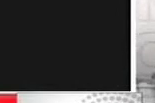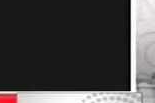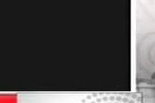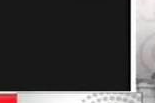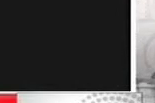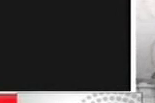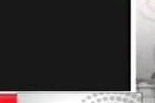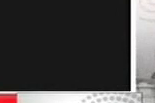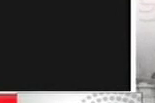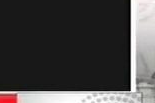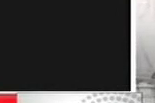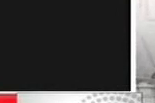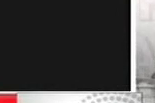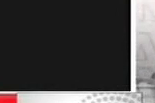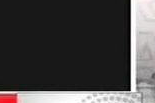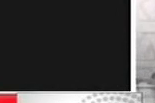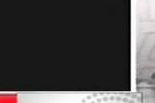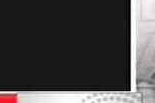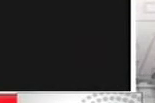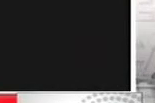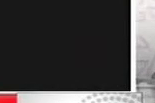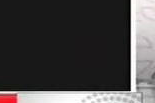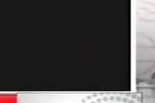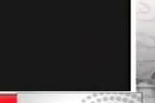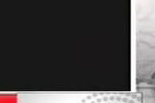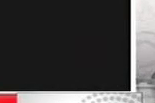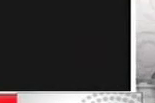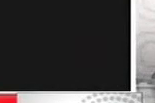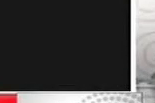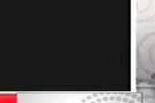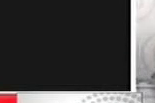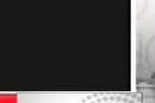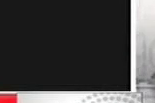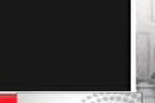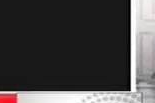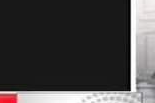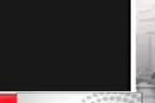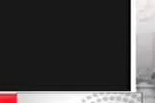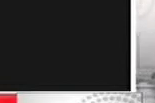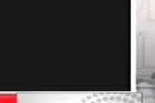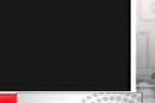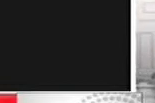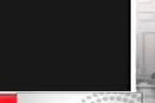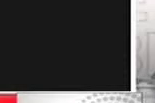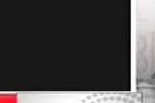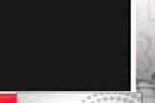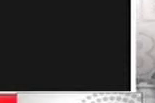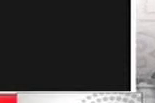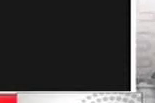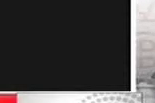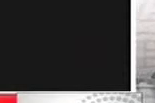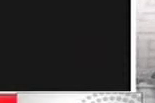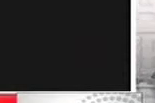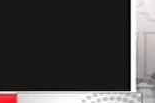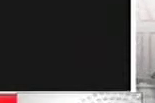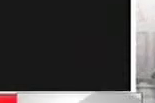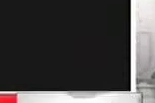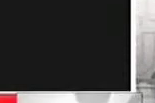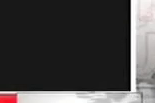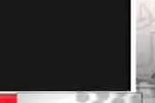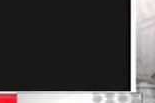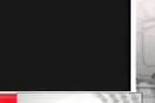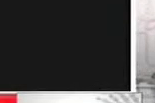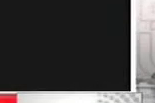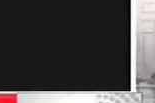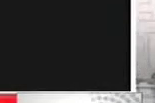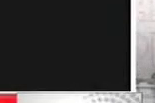directamente al PIA de cada una de las entidades para que puedan continuar las obras que en este momento están ejecutando. Obras que